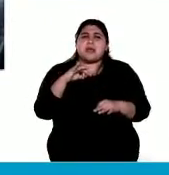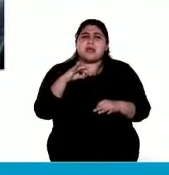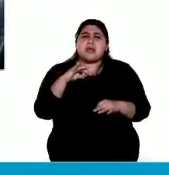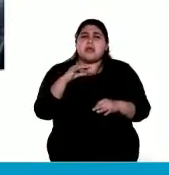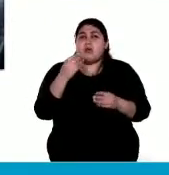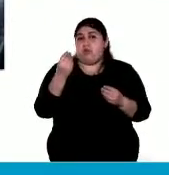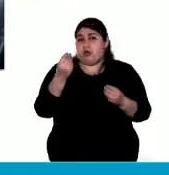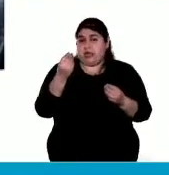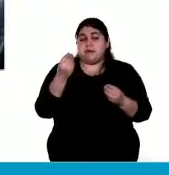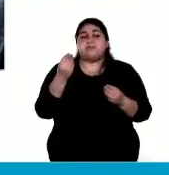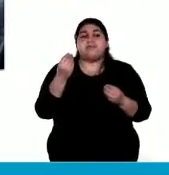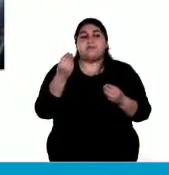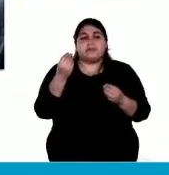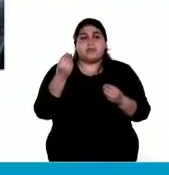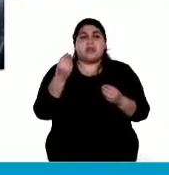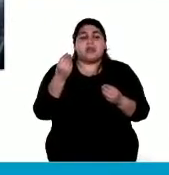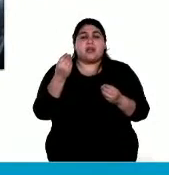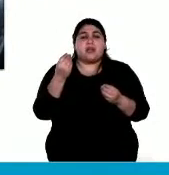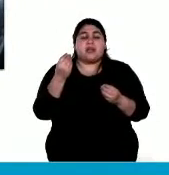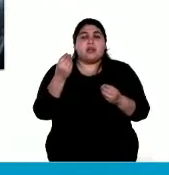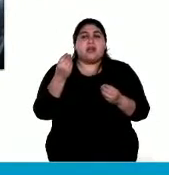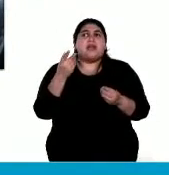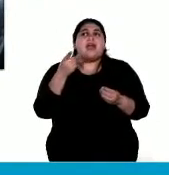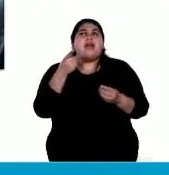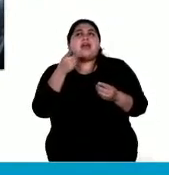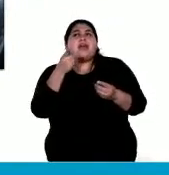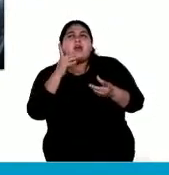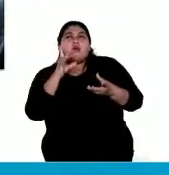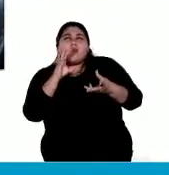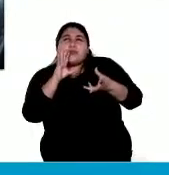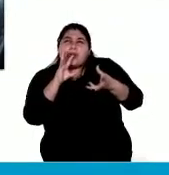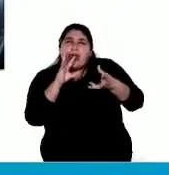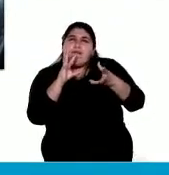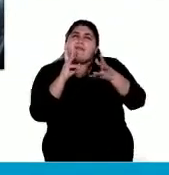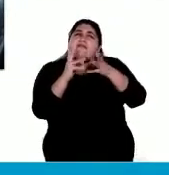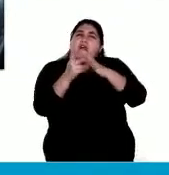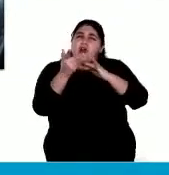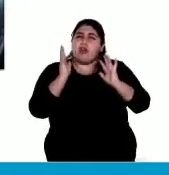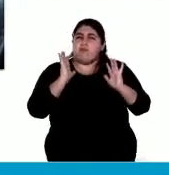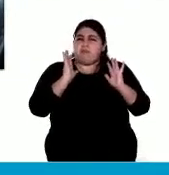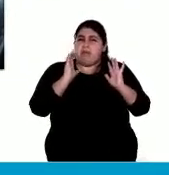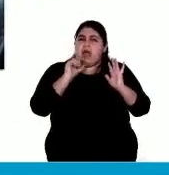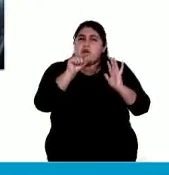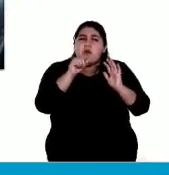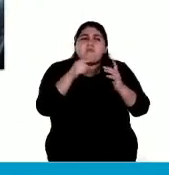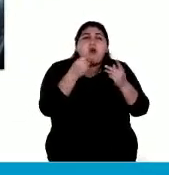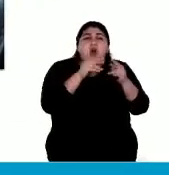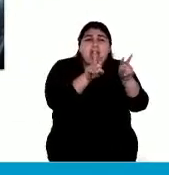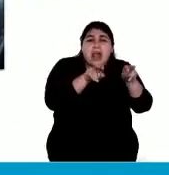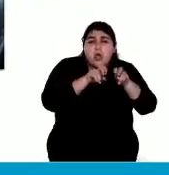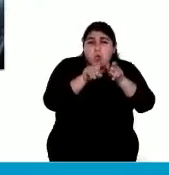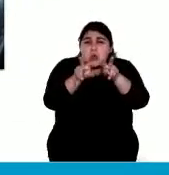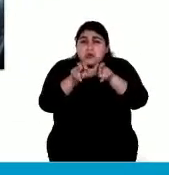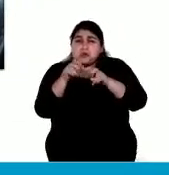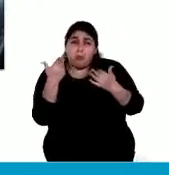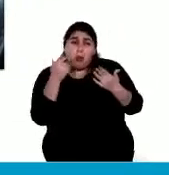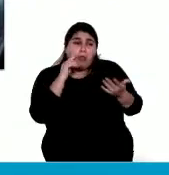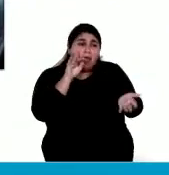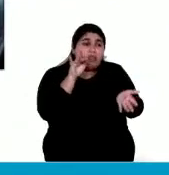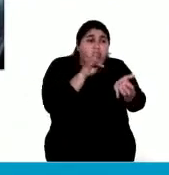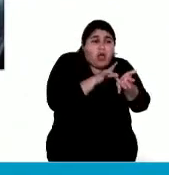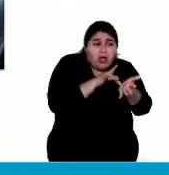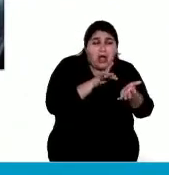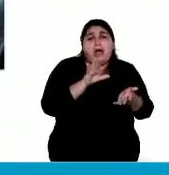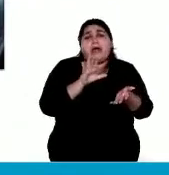porque hubiese sido una manera apelar a cualquiera de esos recursos de, insisto, evitarnos